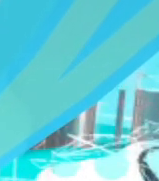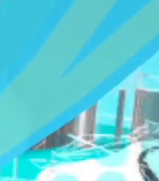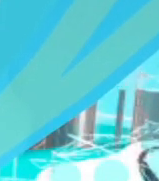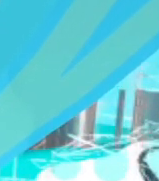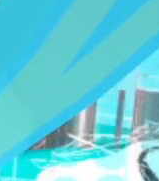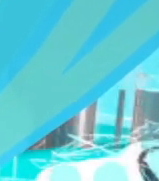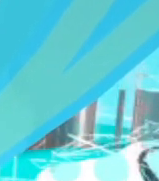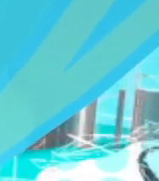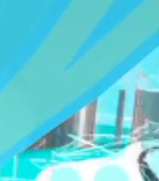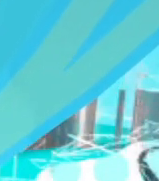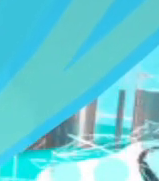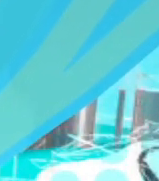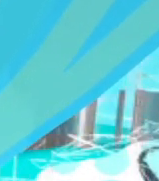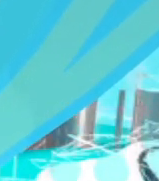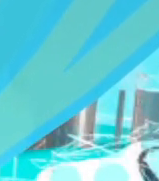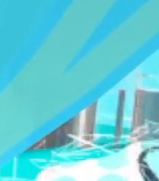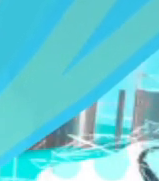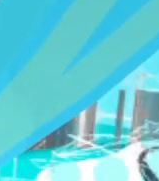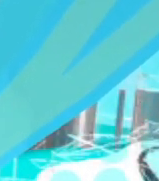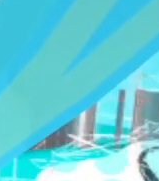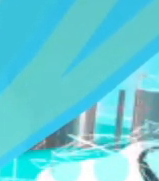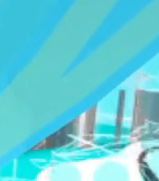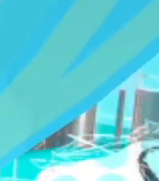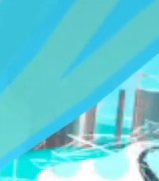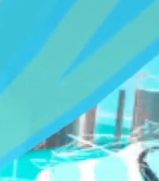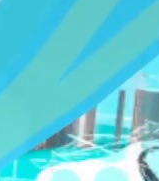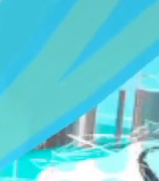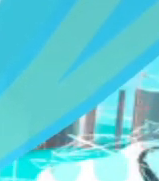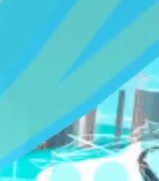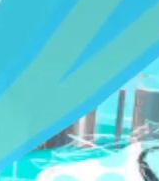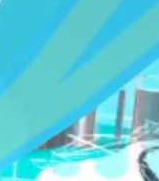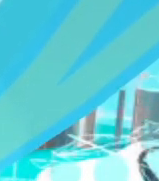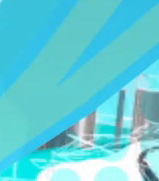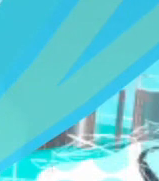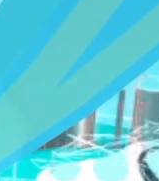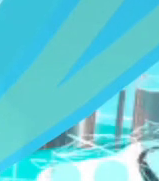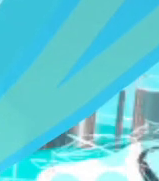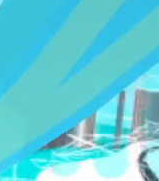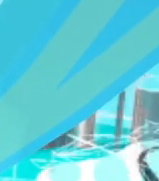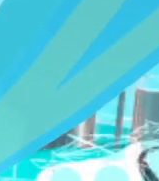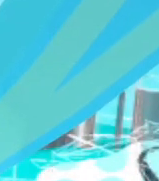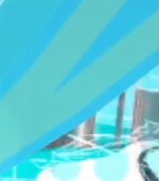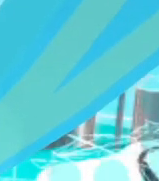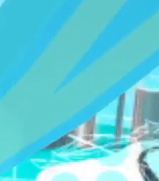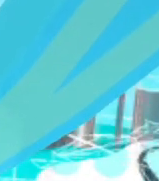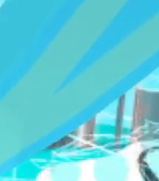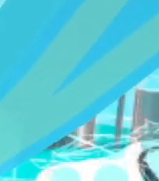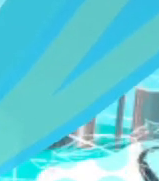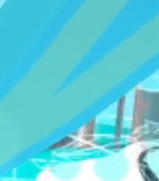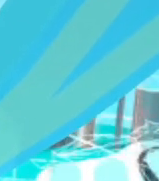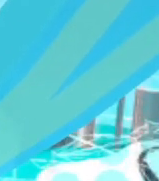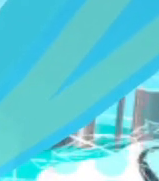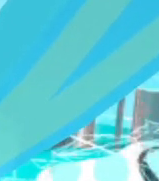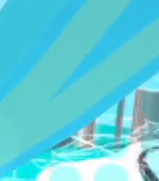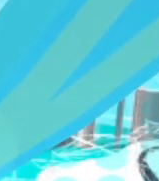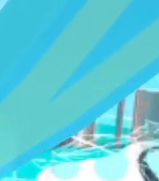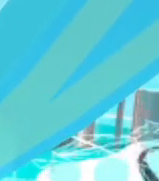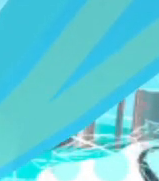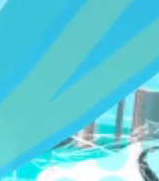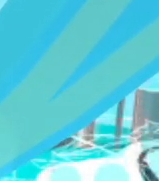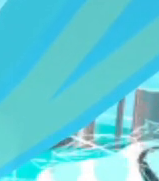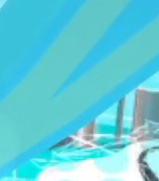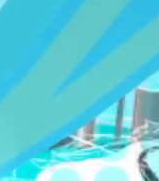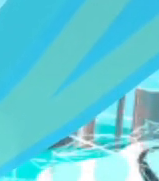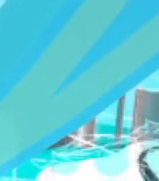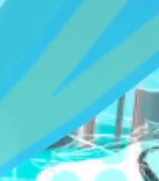la cotización del dólar de referencia. 560 colones con 75 colones para la compra